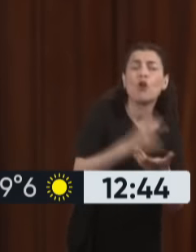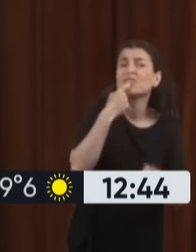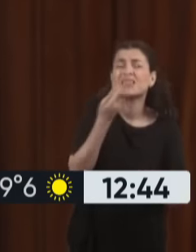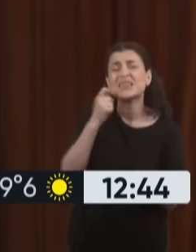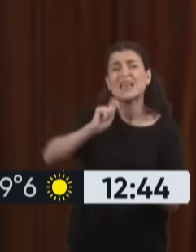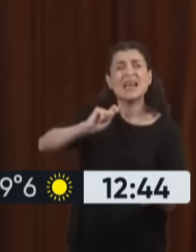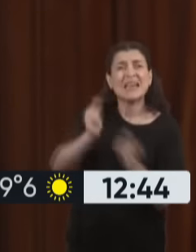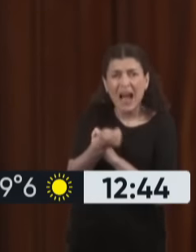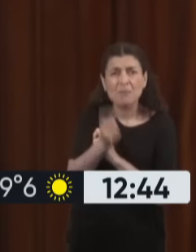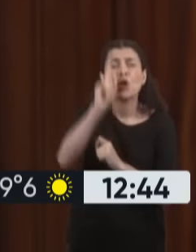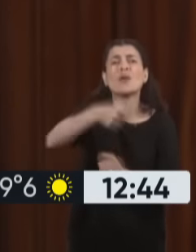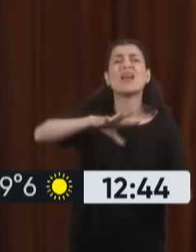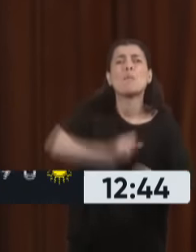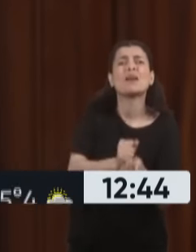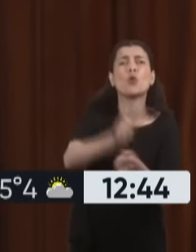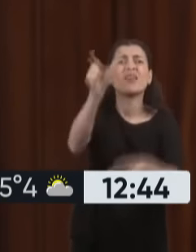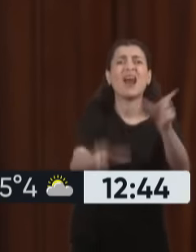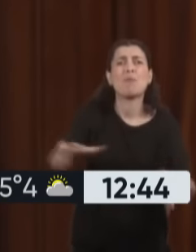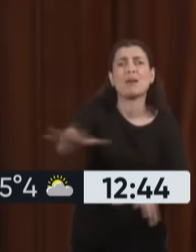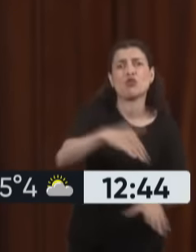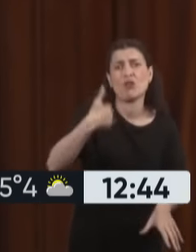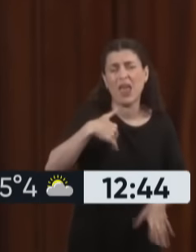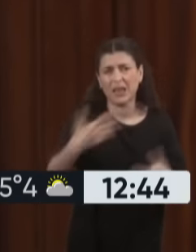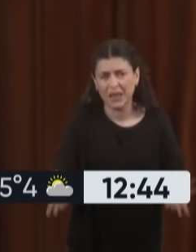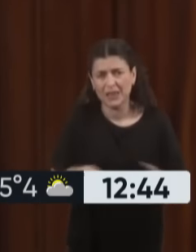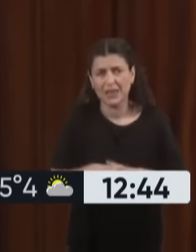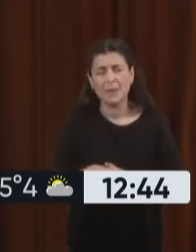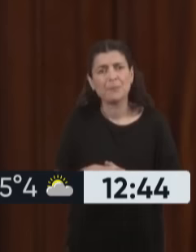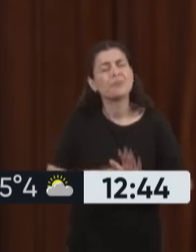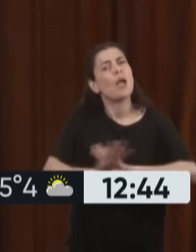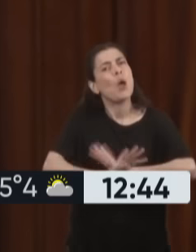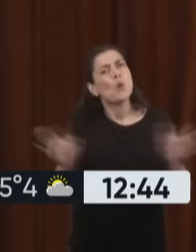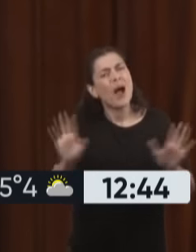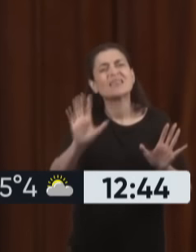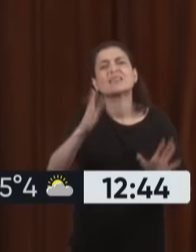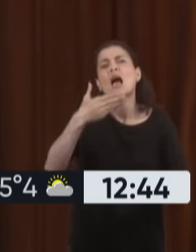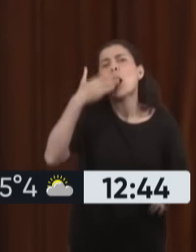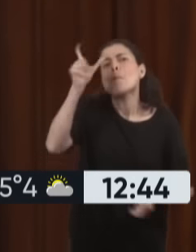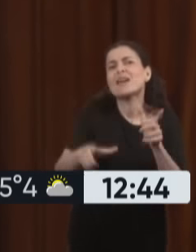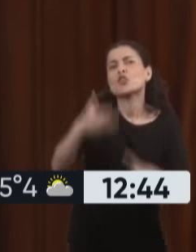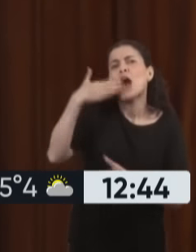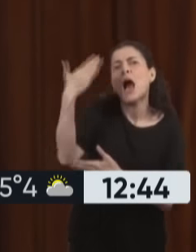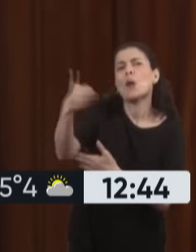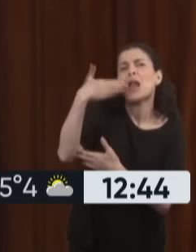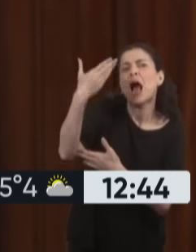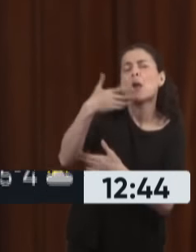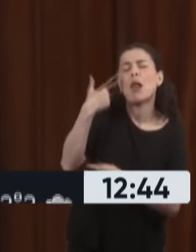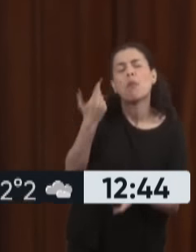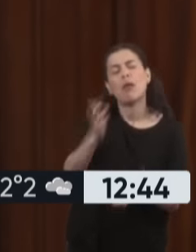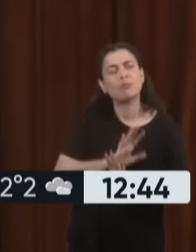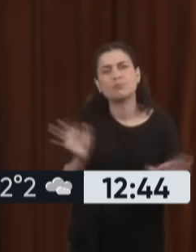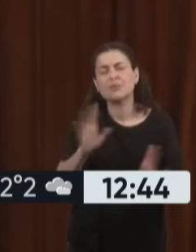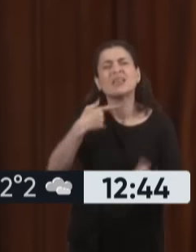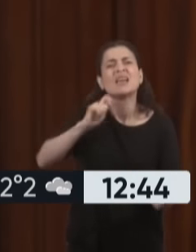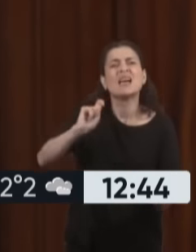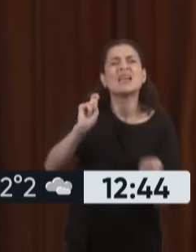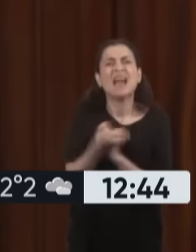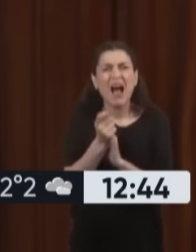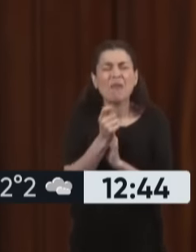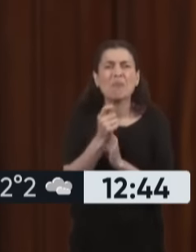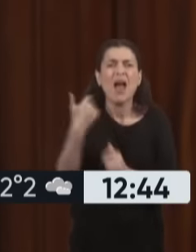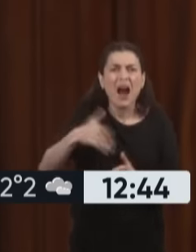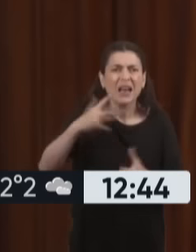argentina. Hay que terminar con la creatividad de los burócratas. Lo único que logran es convertir a Argentina en un